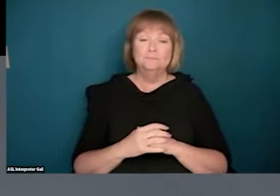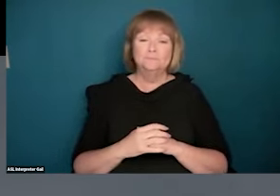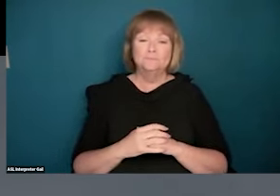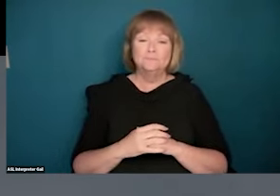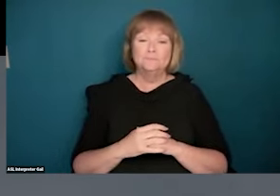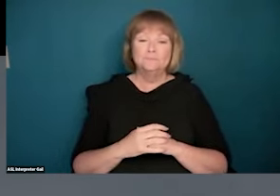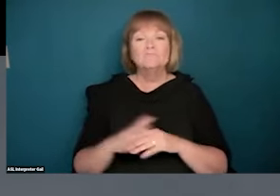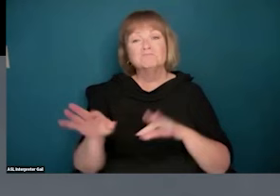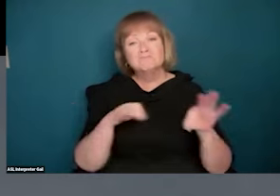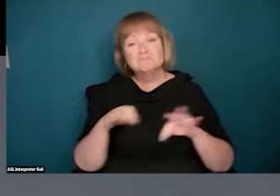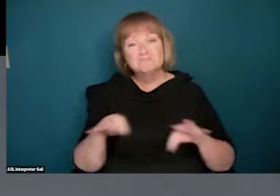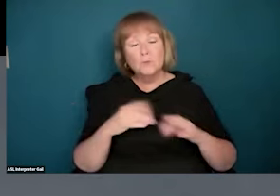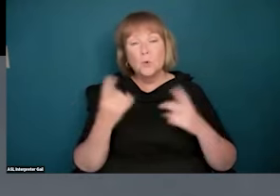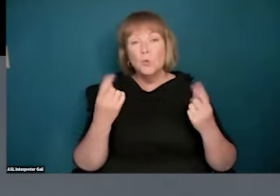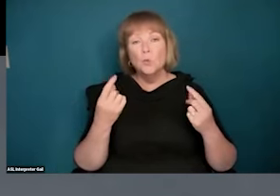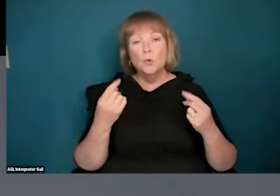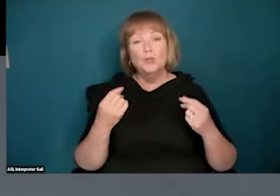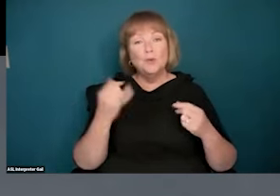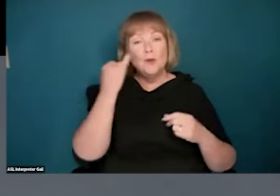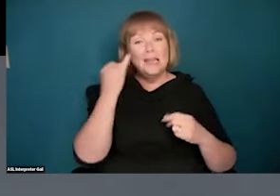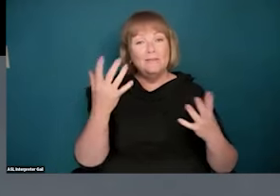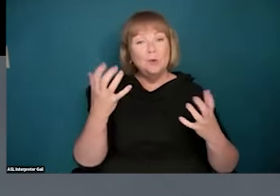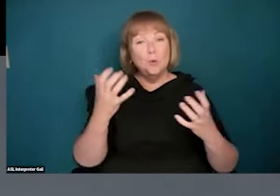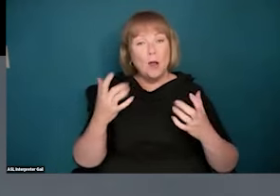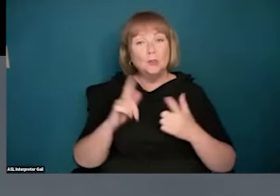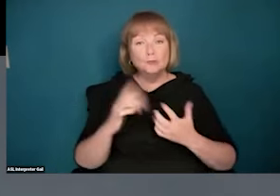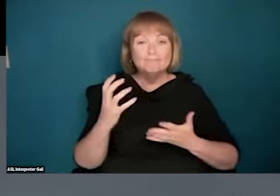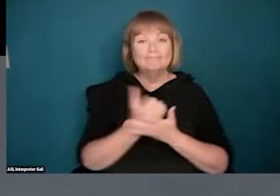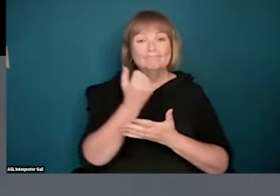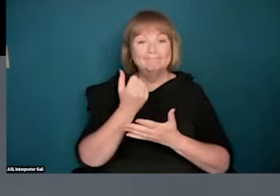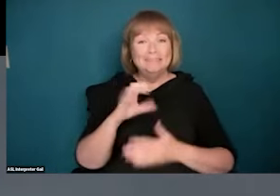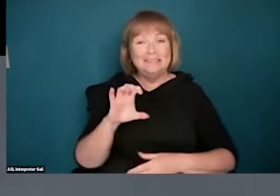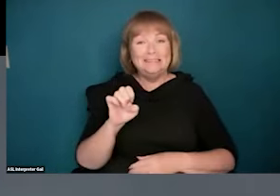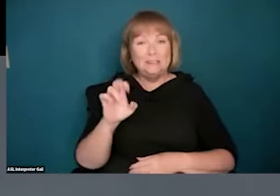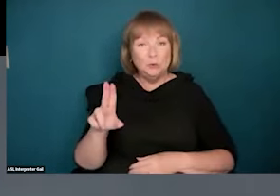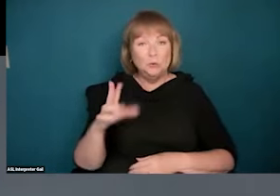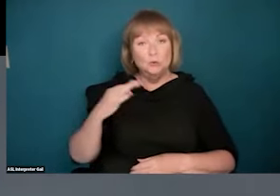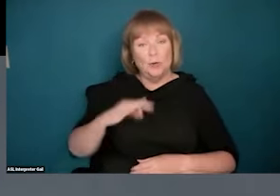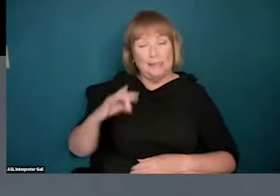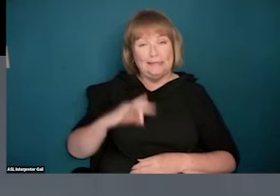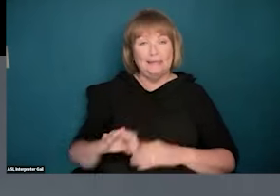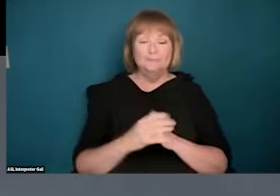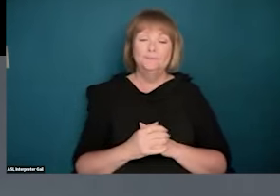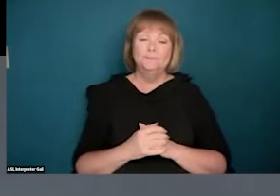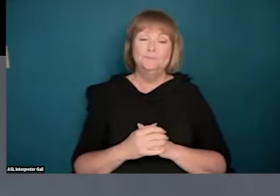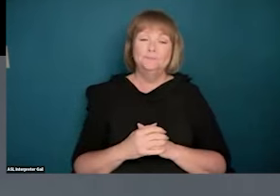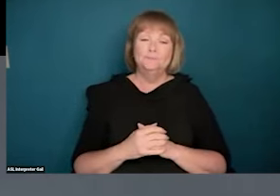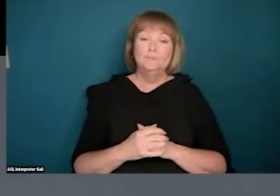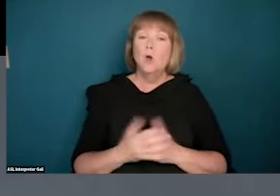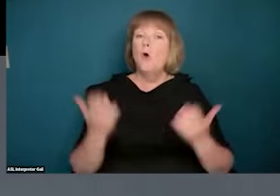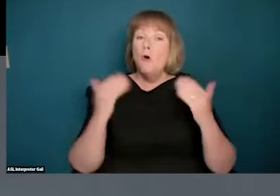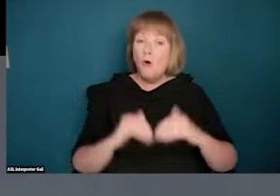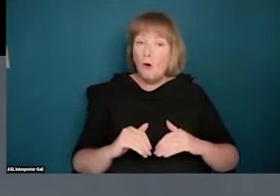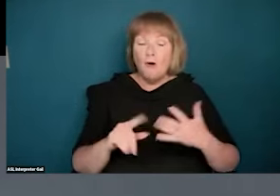unos 10 a 15 días con respecto a decirles a ustedes cuáles son las instrucciones que ustedes necesitan para